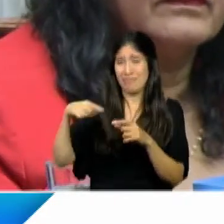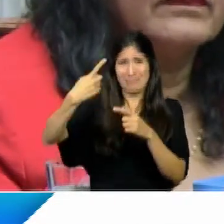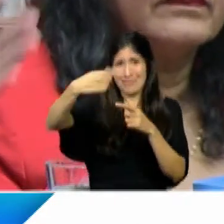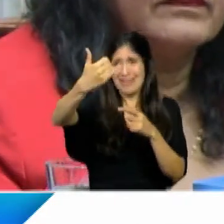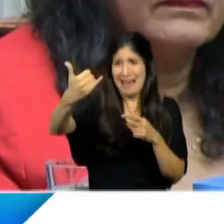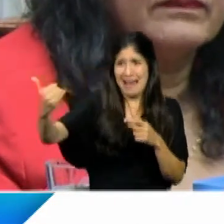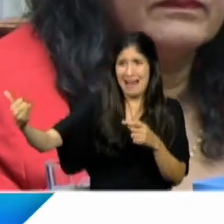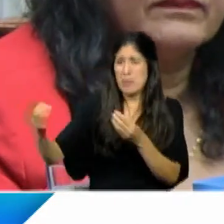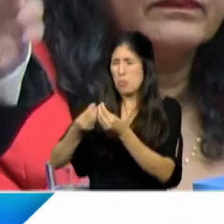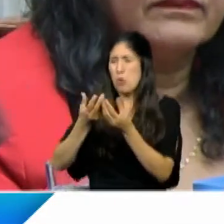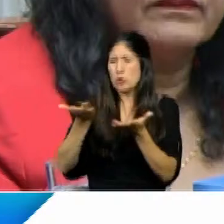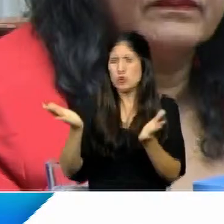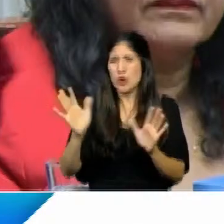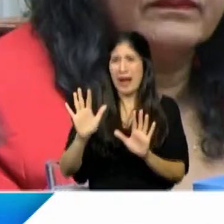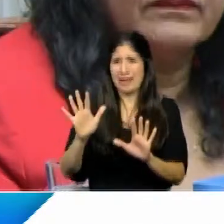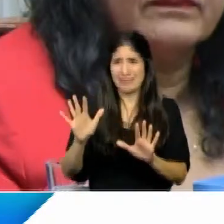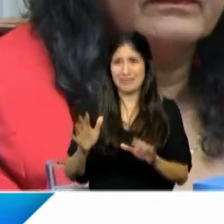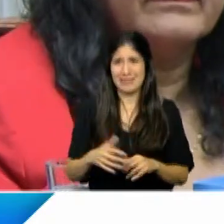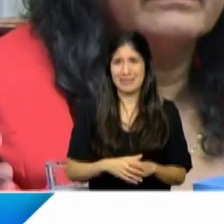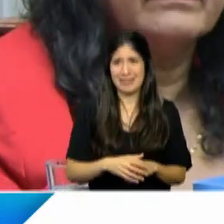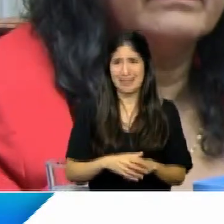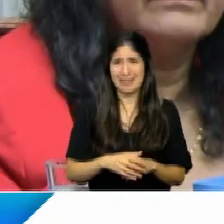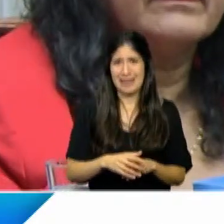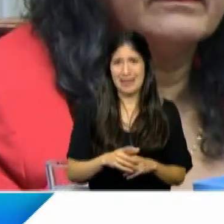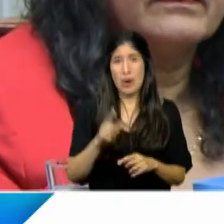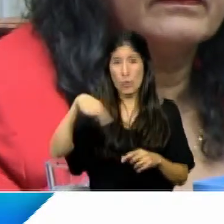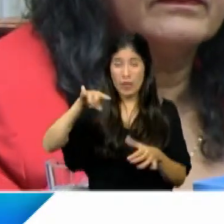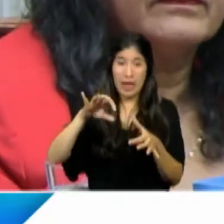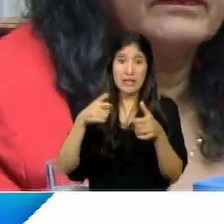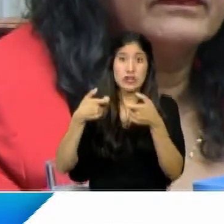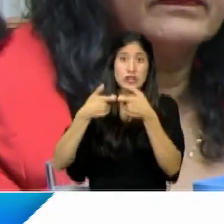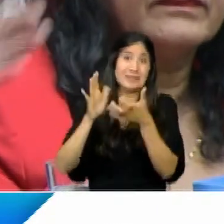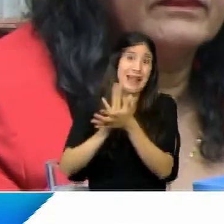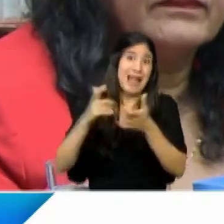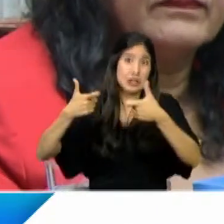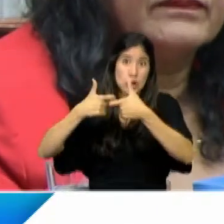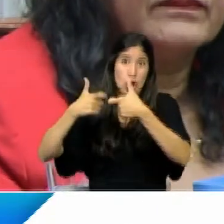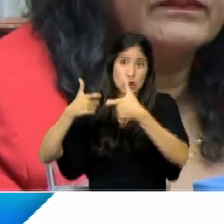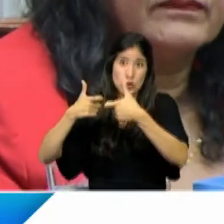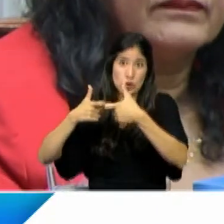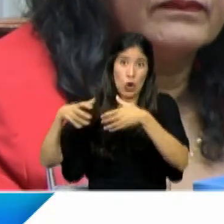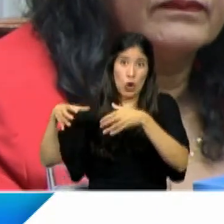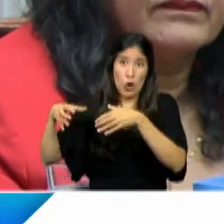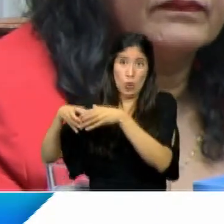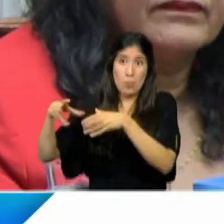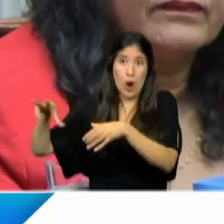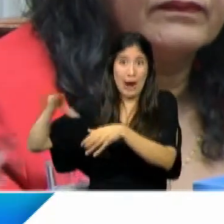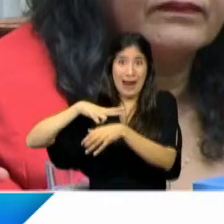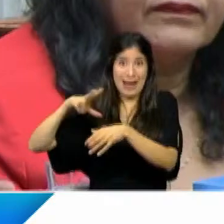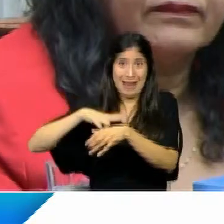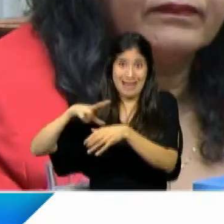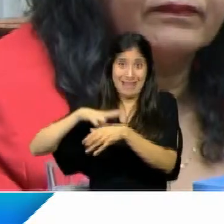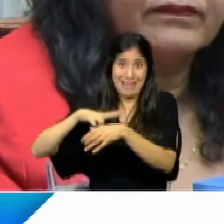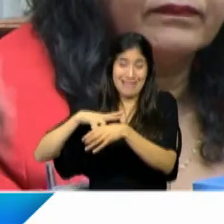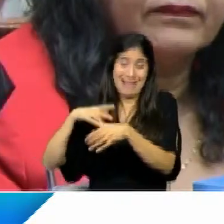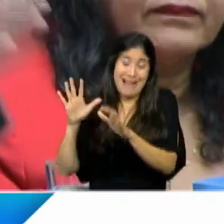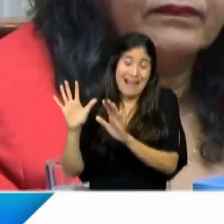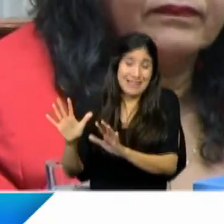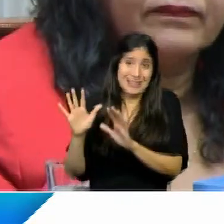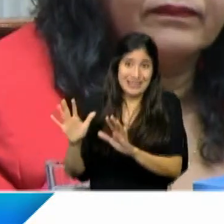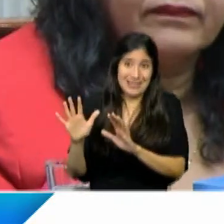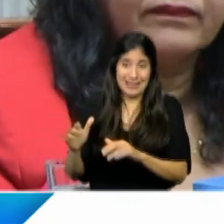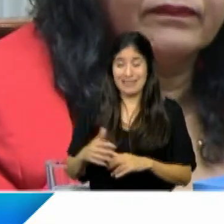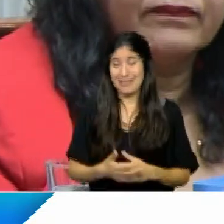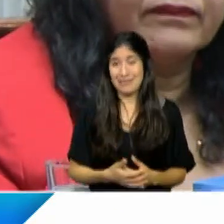hacen eso, porque los que se mueven con la burguesía, que muy poca gente en la sociedad, acostumbran a hacer eso a expensas